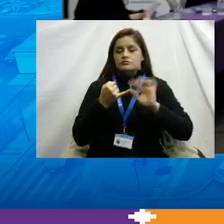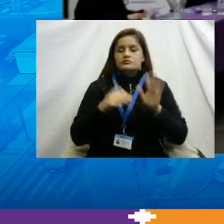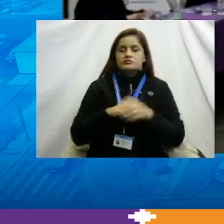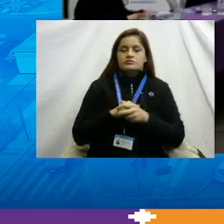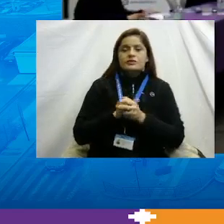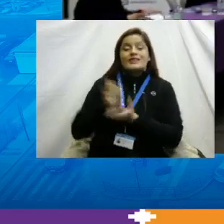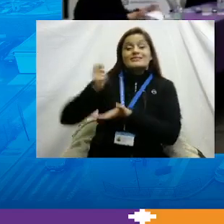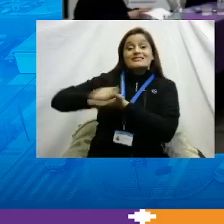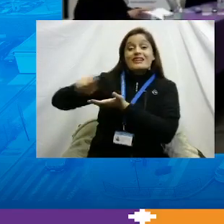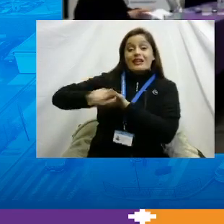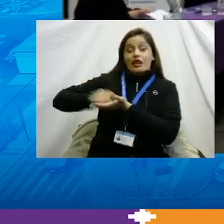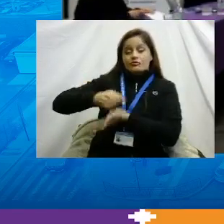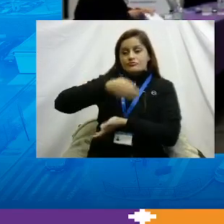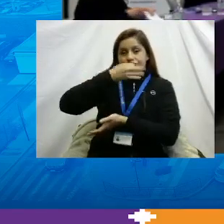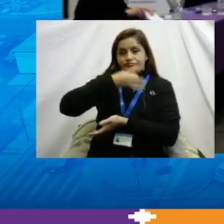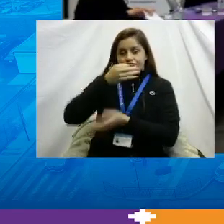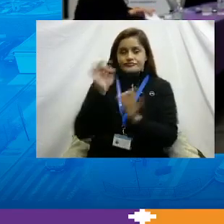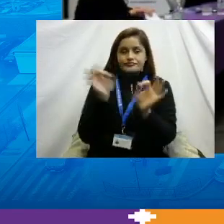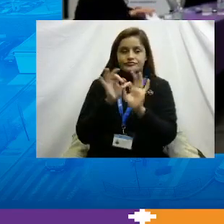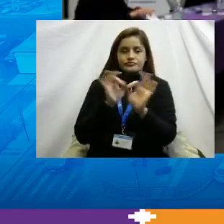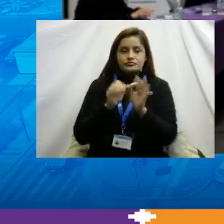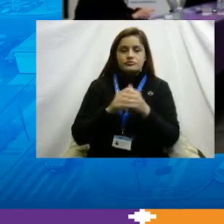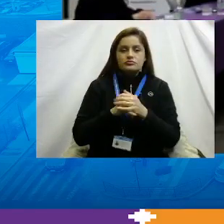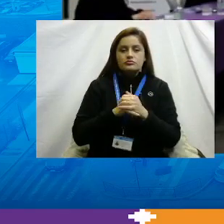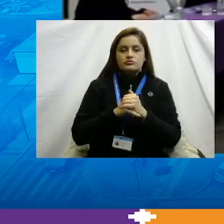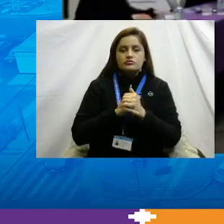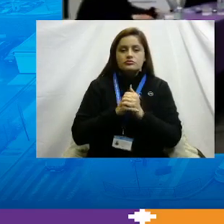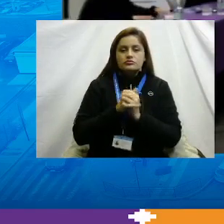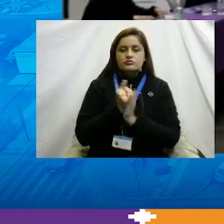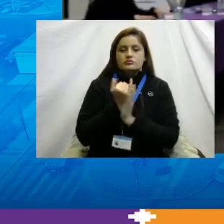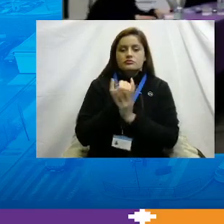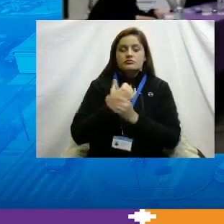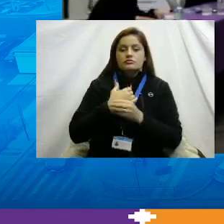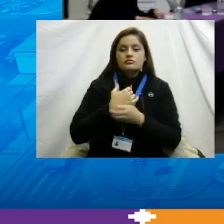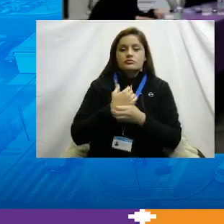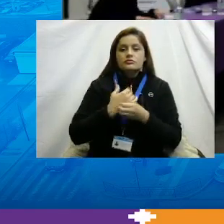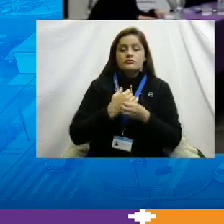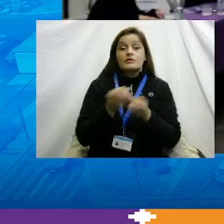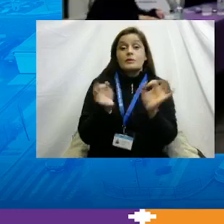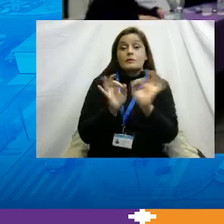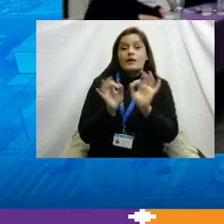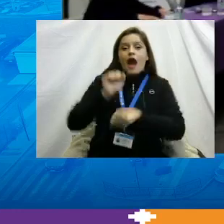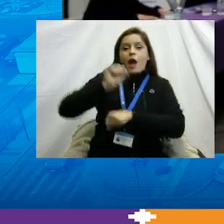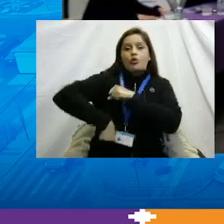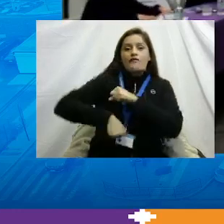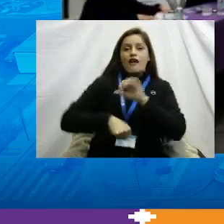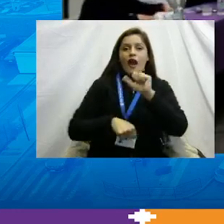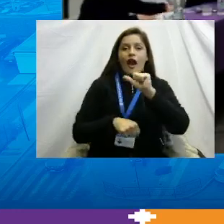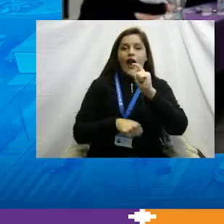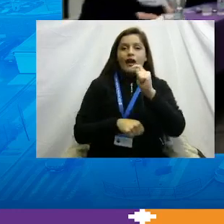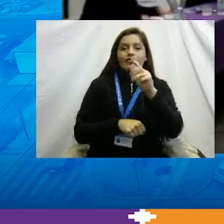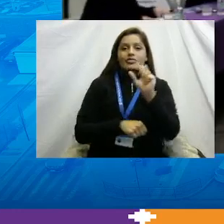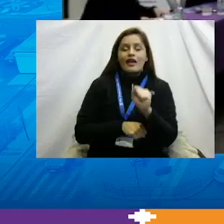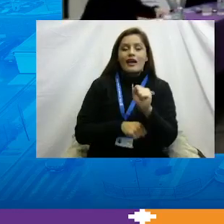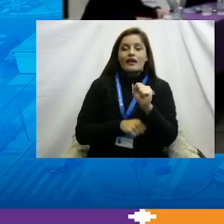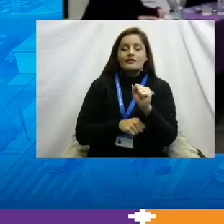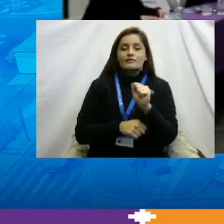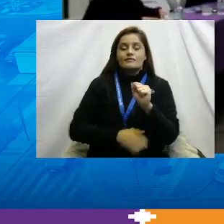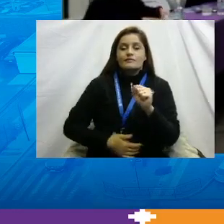Buenas tardes. Pasamos al primer punto de la tabla que corresponde a la aprobación del acta de sesión ordinaria de